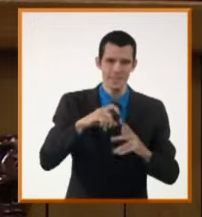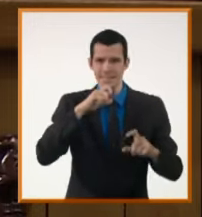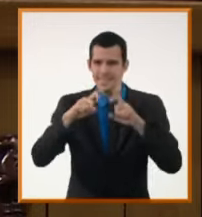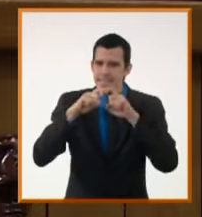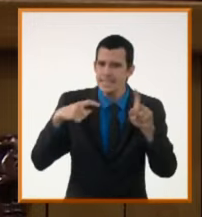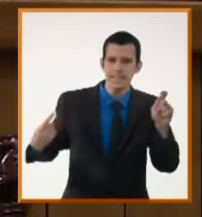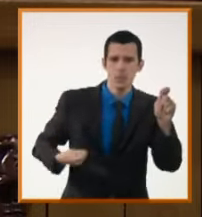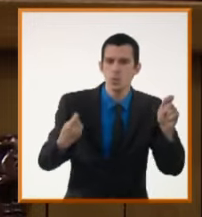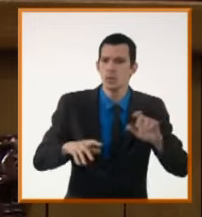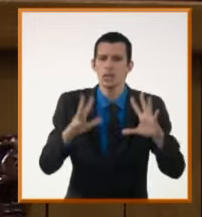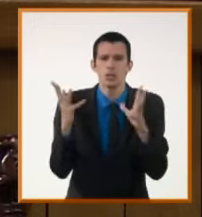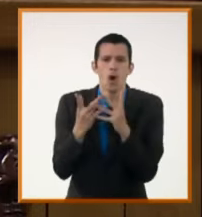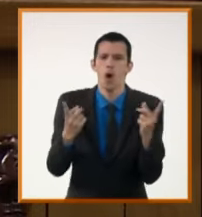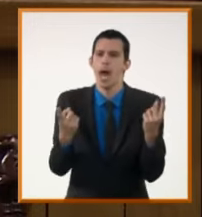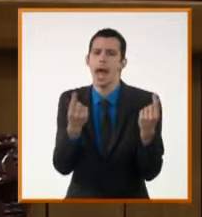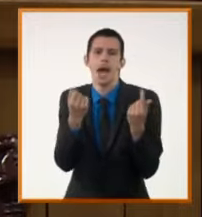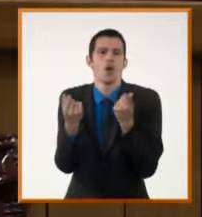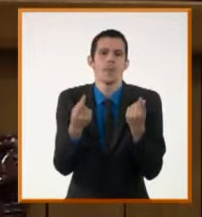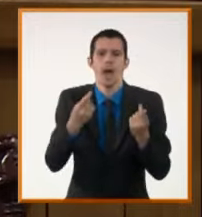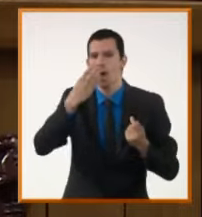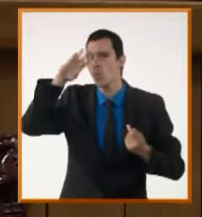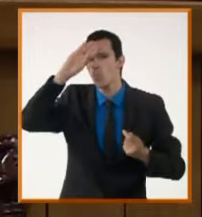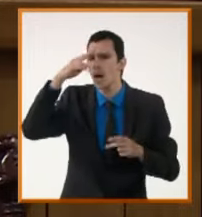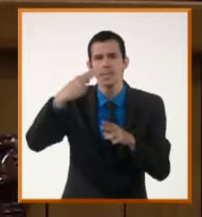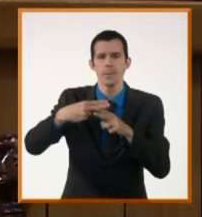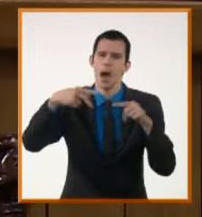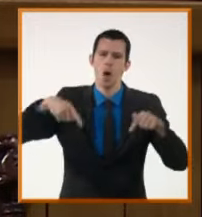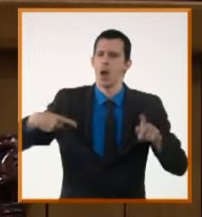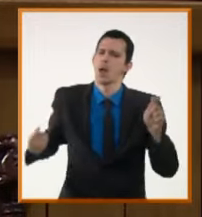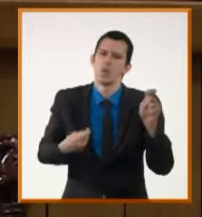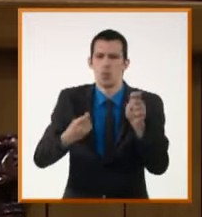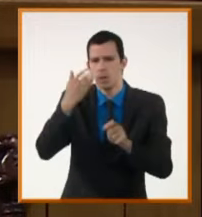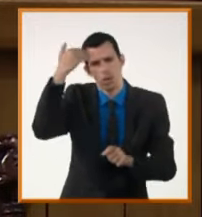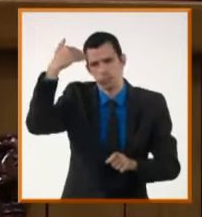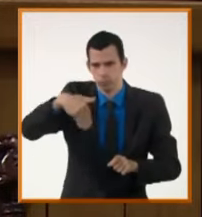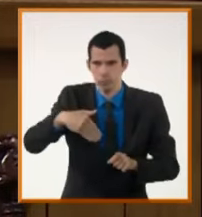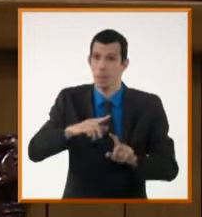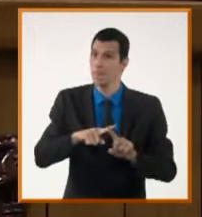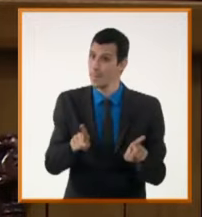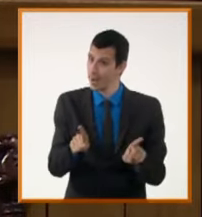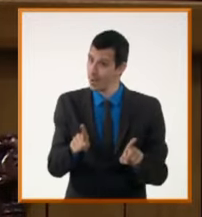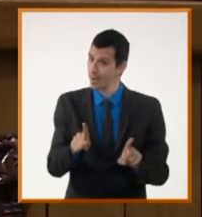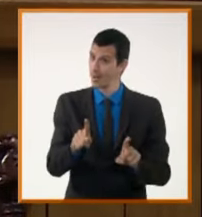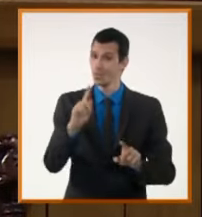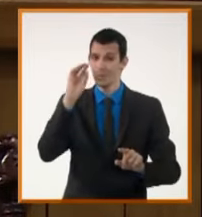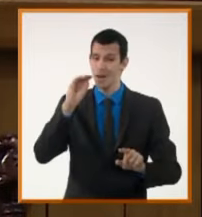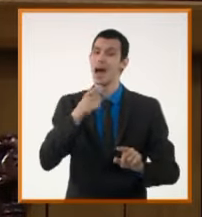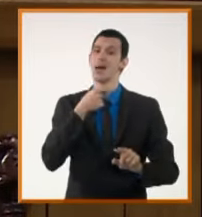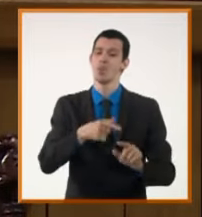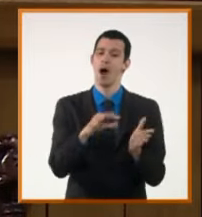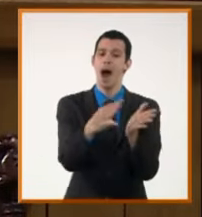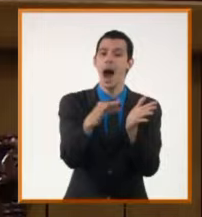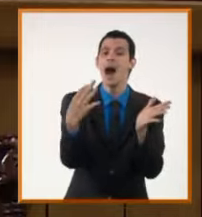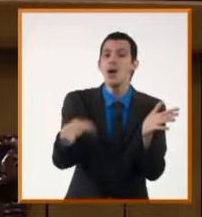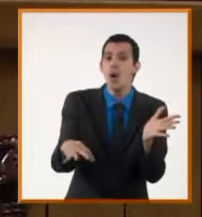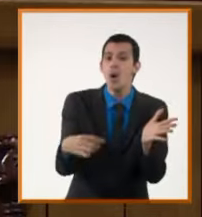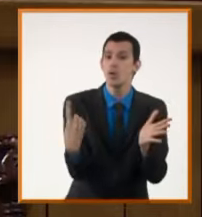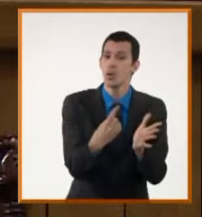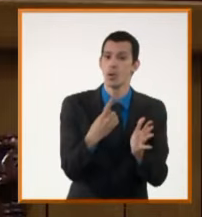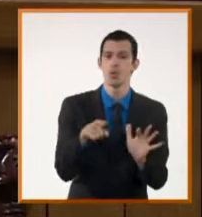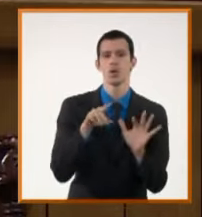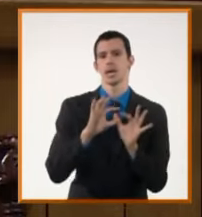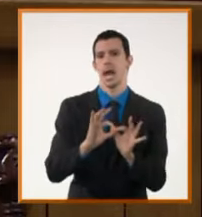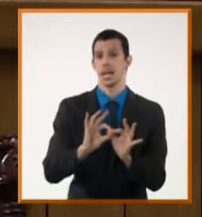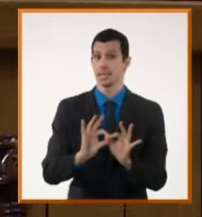aún sin disponer de todo el combustible, el mismo arroz que lo tenemos garantizado y financiado, pero las cosas